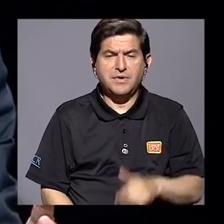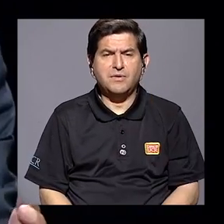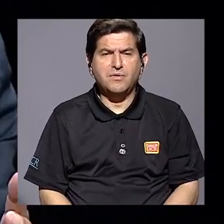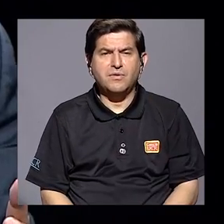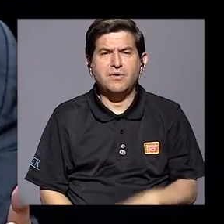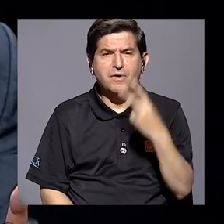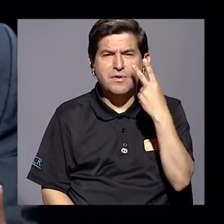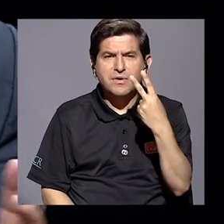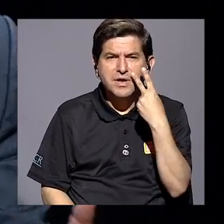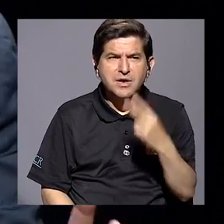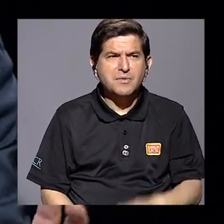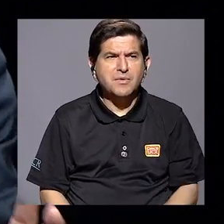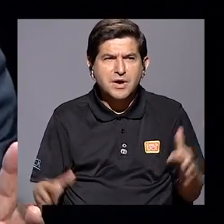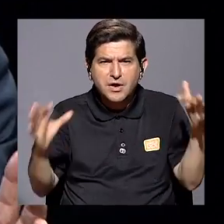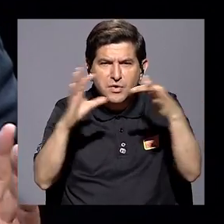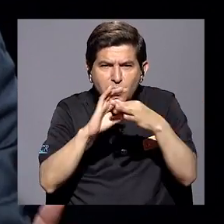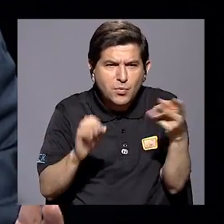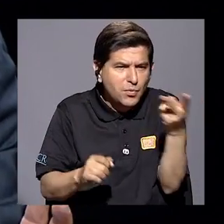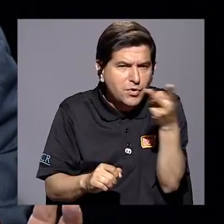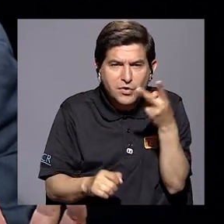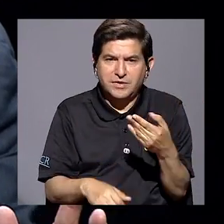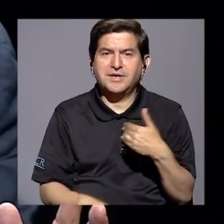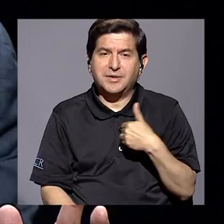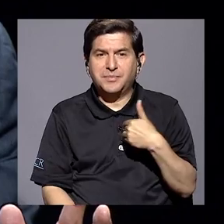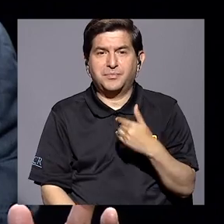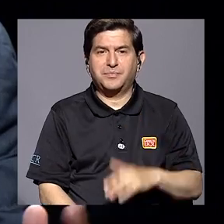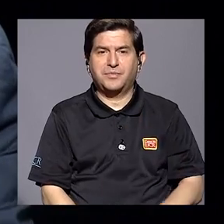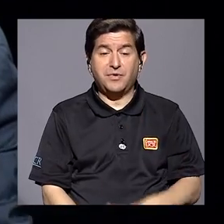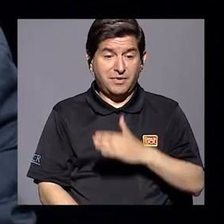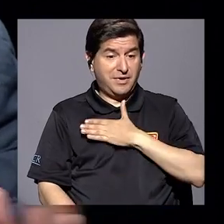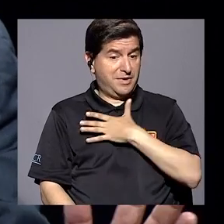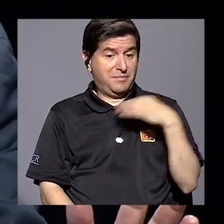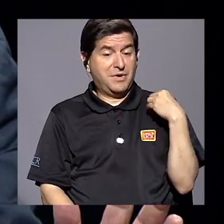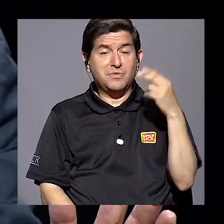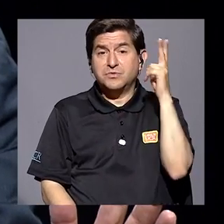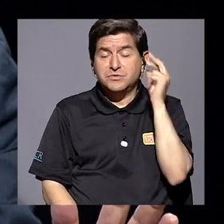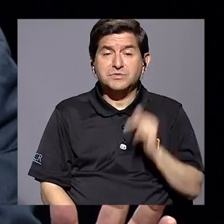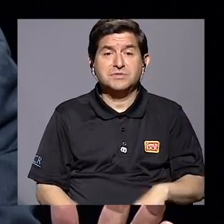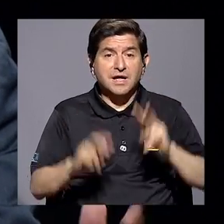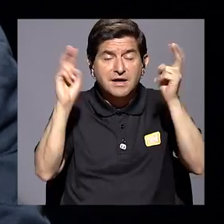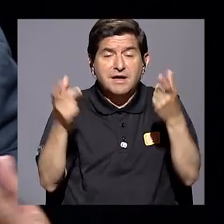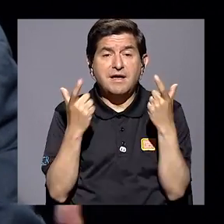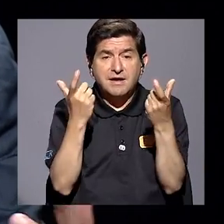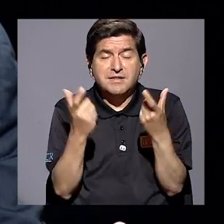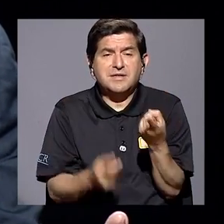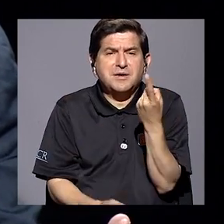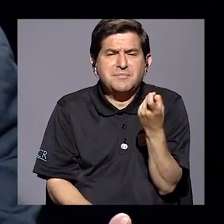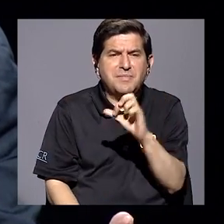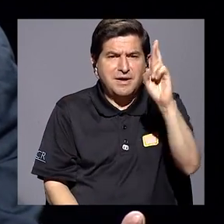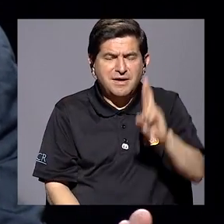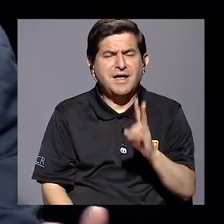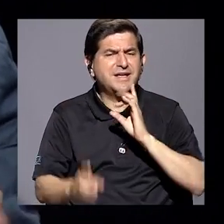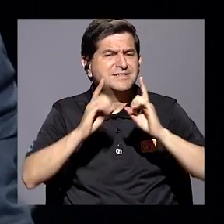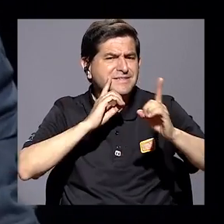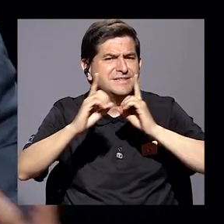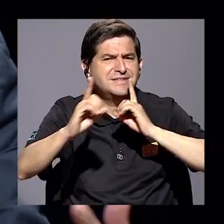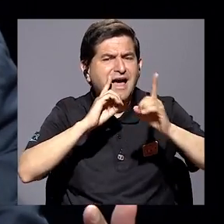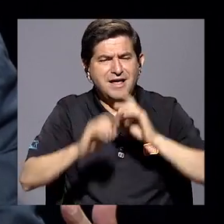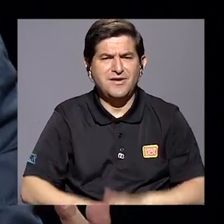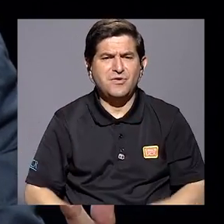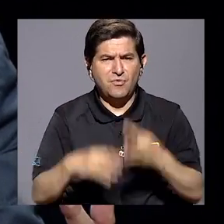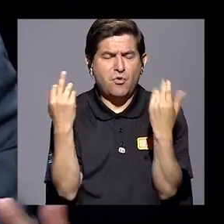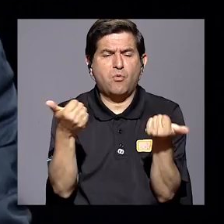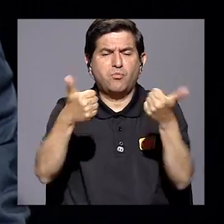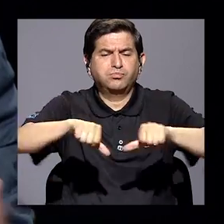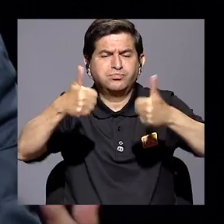las salidas estamos viendo un punto de conexión entre ustedes sofía de liga y me encanta oírlo en materia de renta porque lo que falta en costa rica es diálogo para